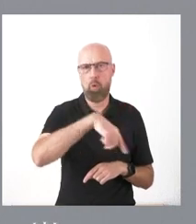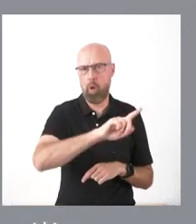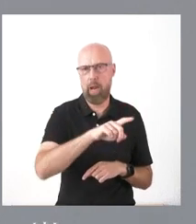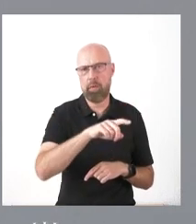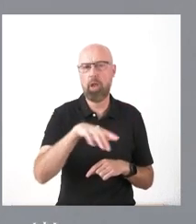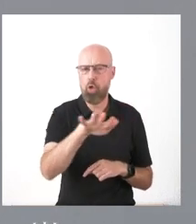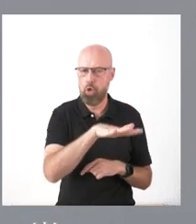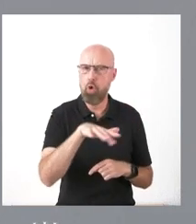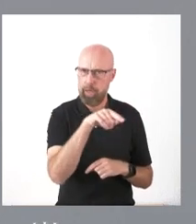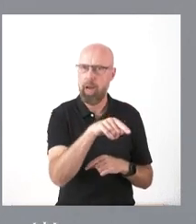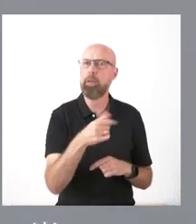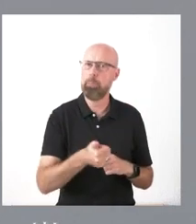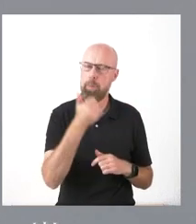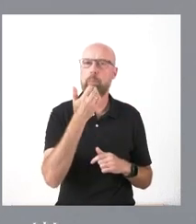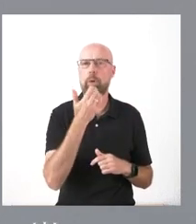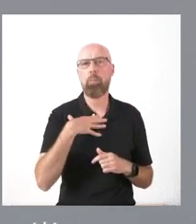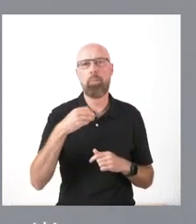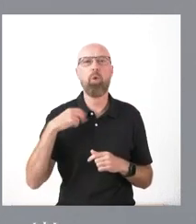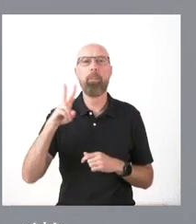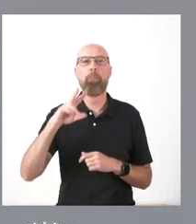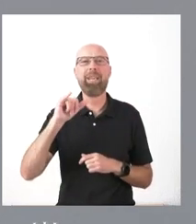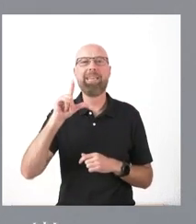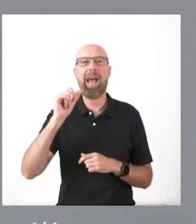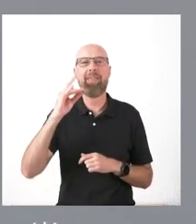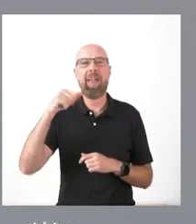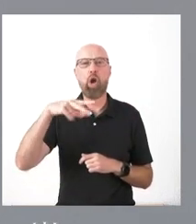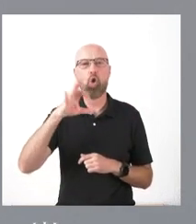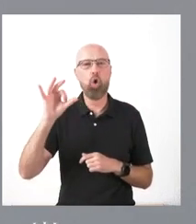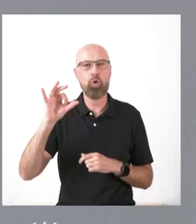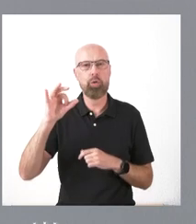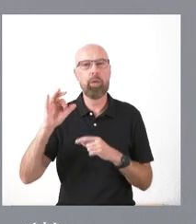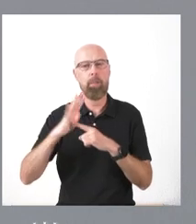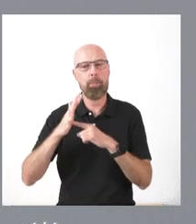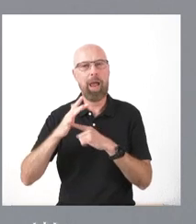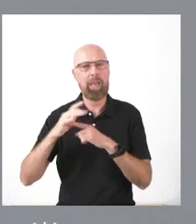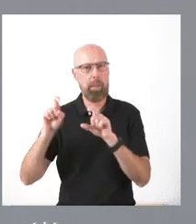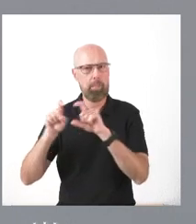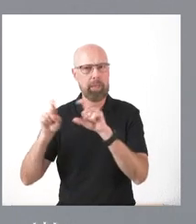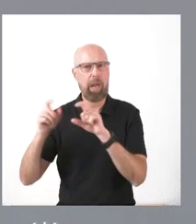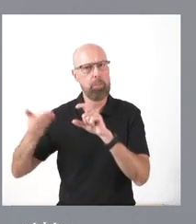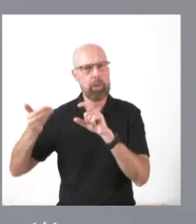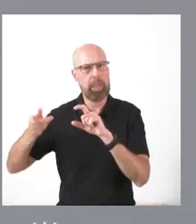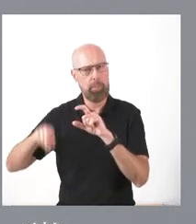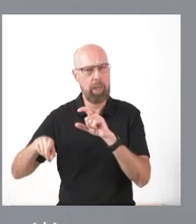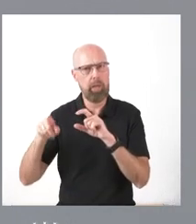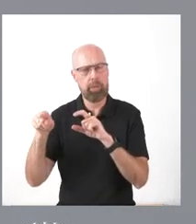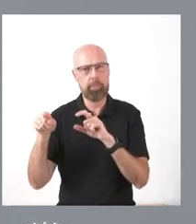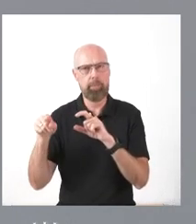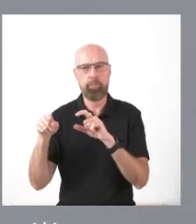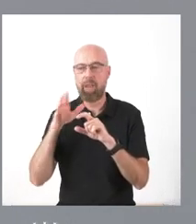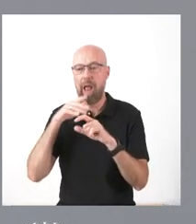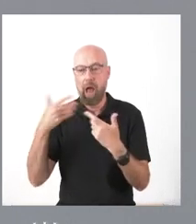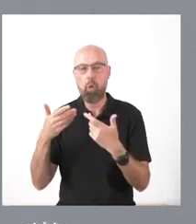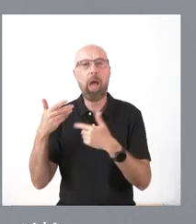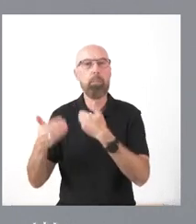esto se une todo lo que hay en villadangos que es un parque empresarial muy importante de los más relevantes de Castilla y león y que además está en pleno proceso